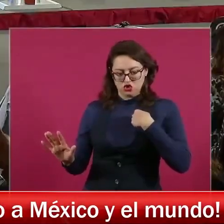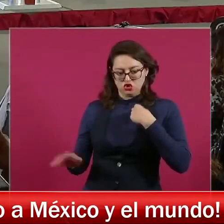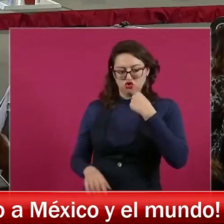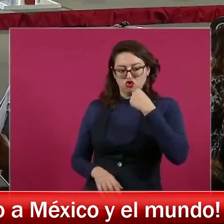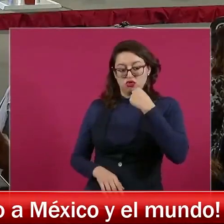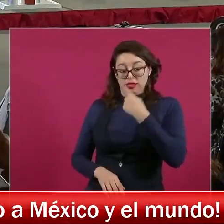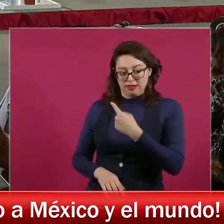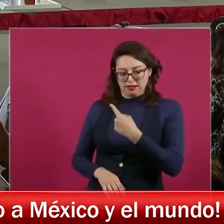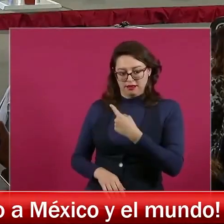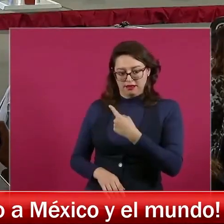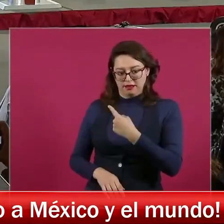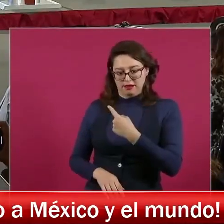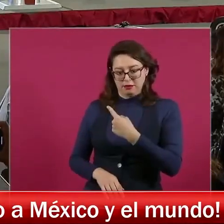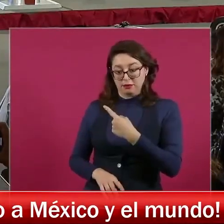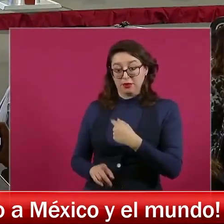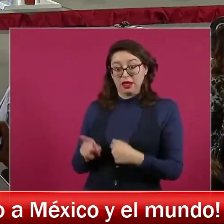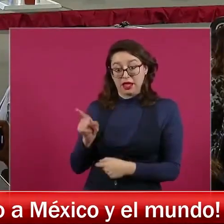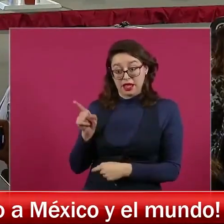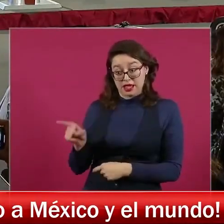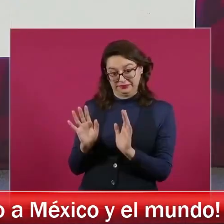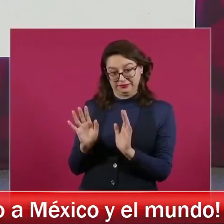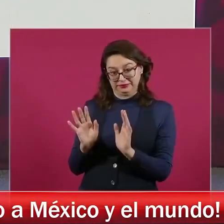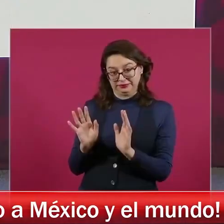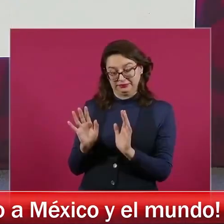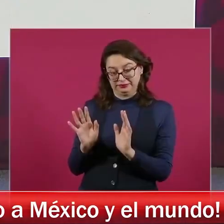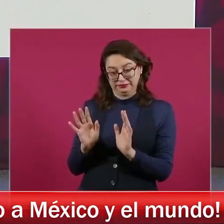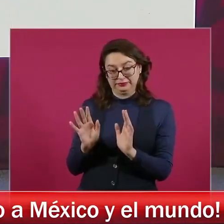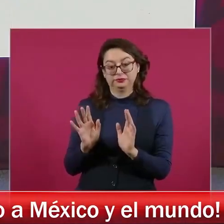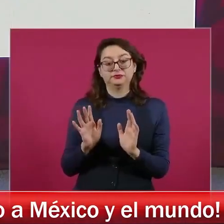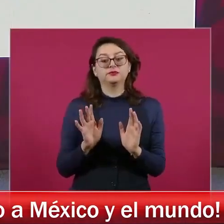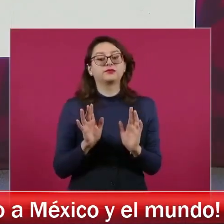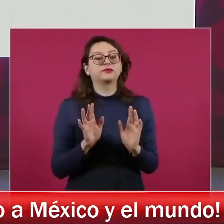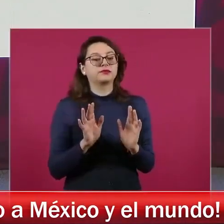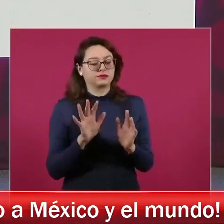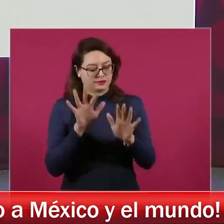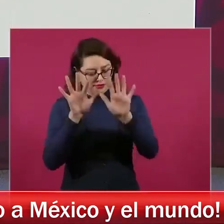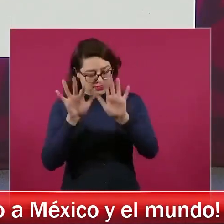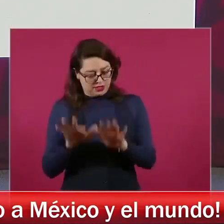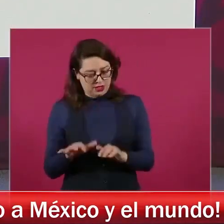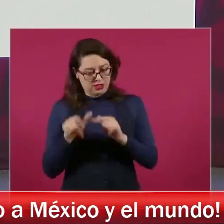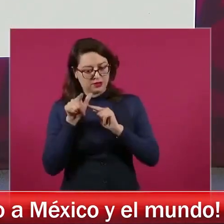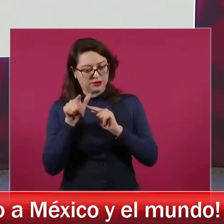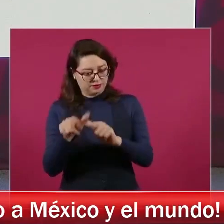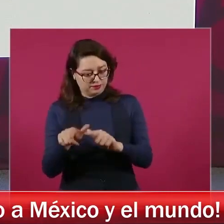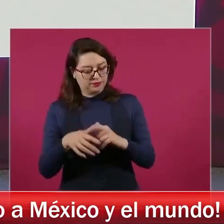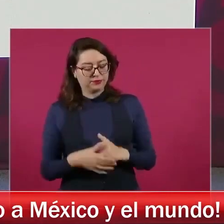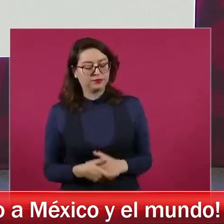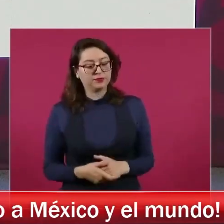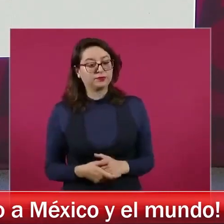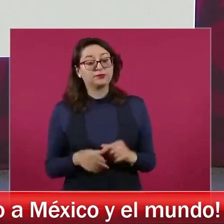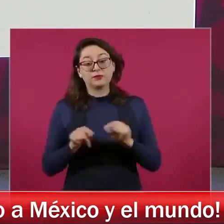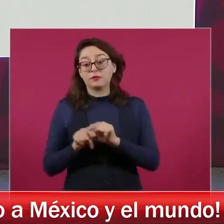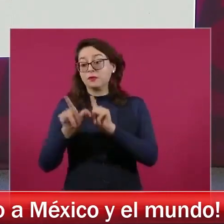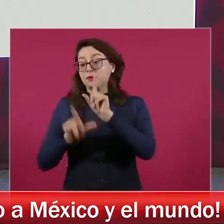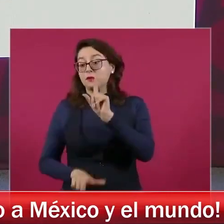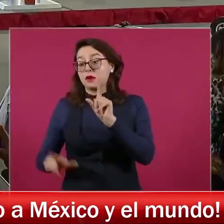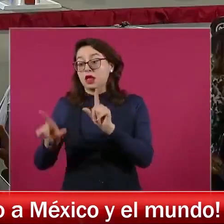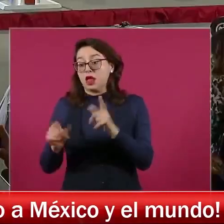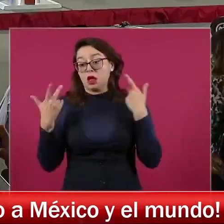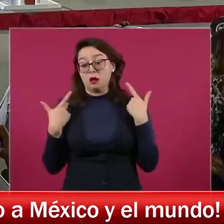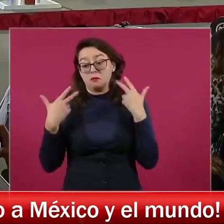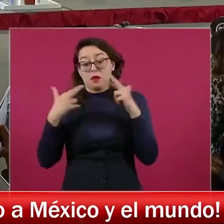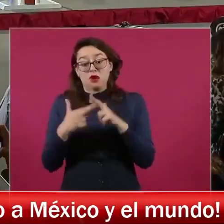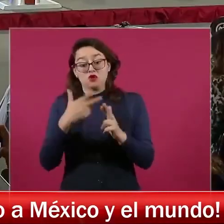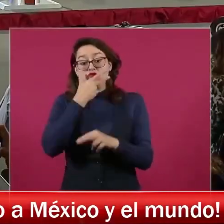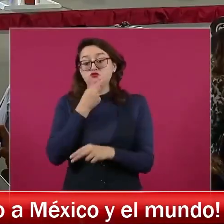lo propuso cuando le dije que las y los maestros de México nos oponíamos a que Miguel Ángel